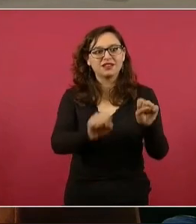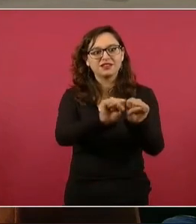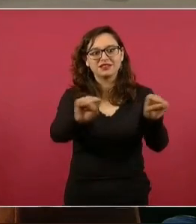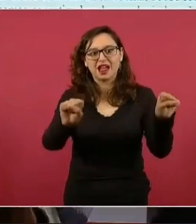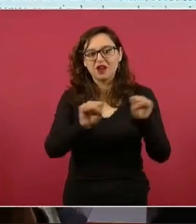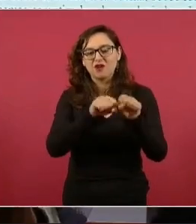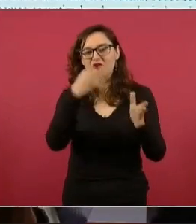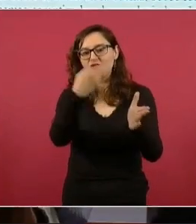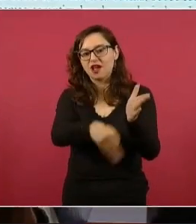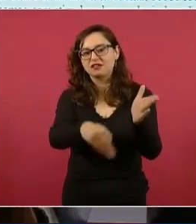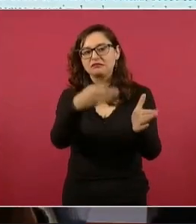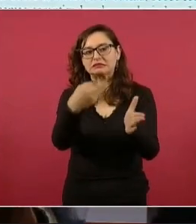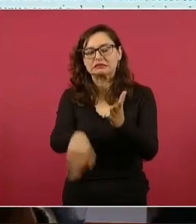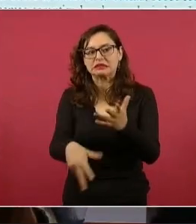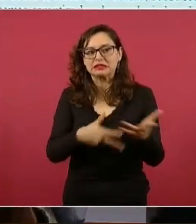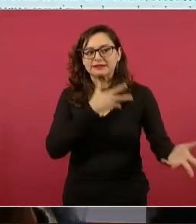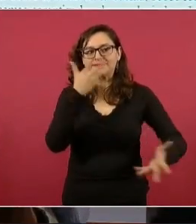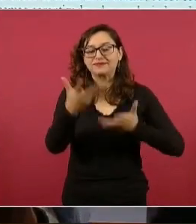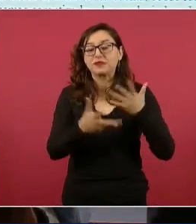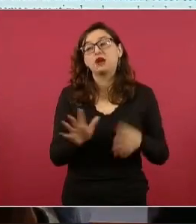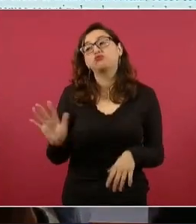de que no pasaban el examen de admisión.